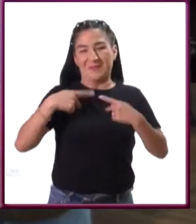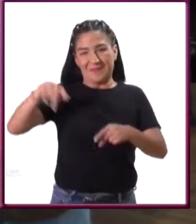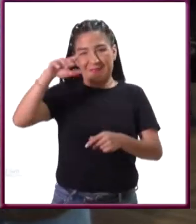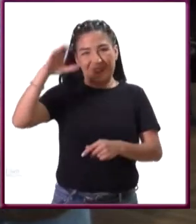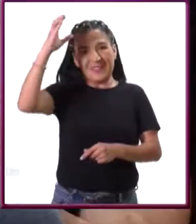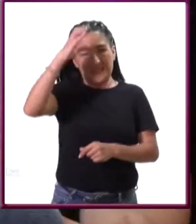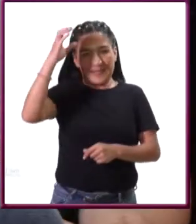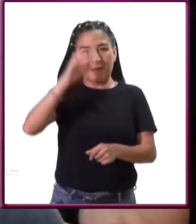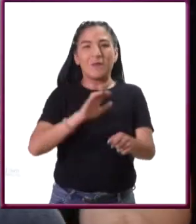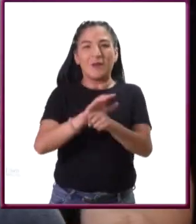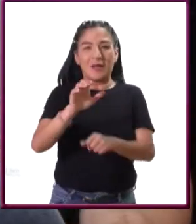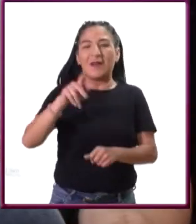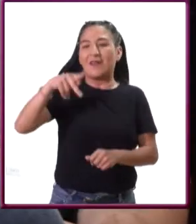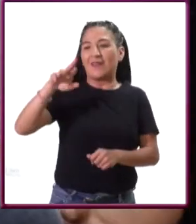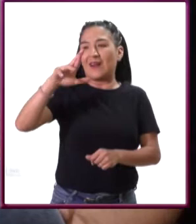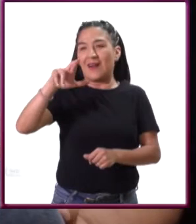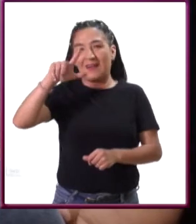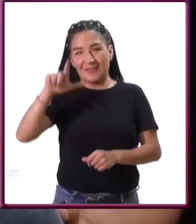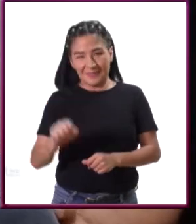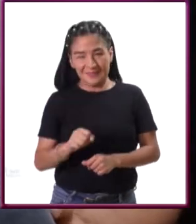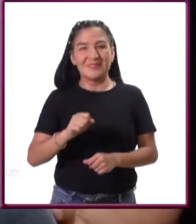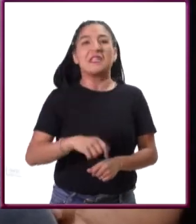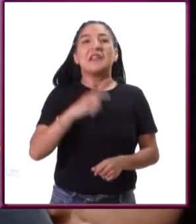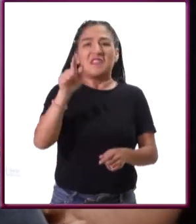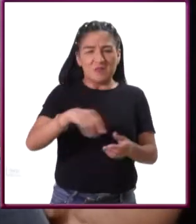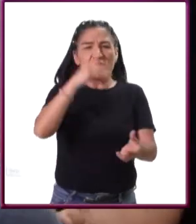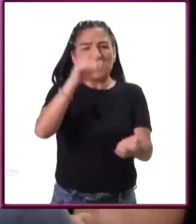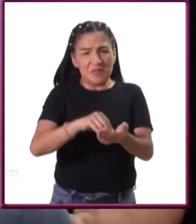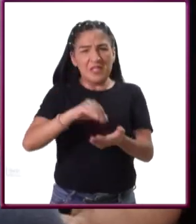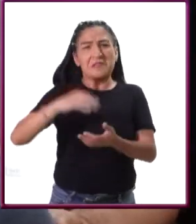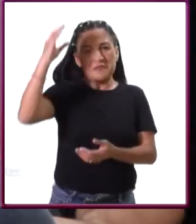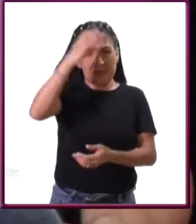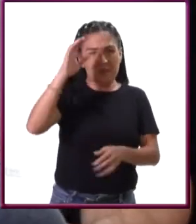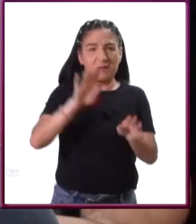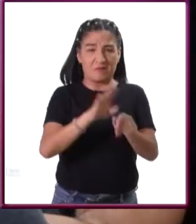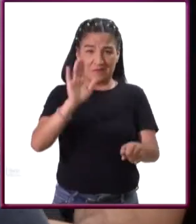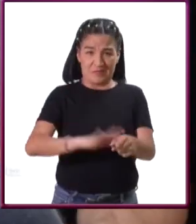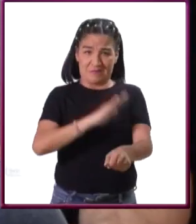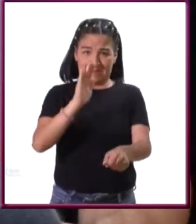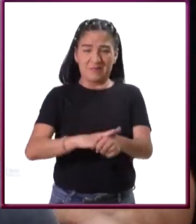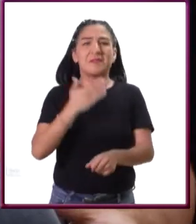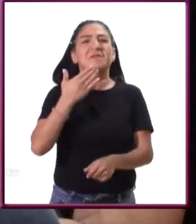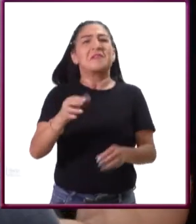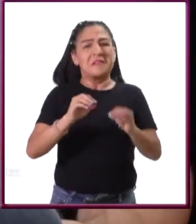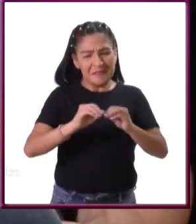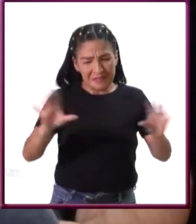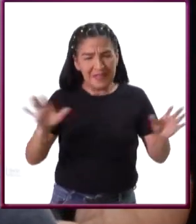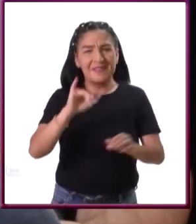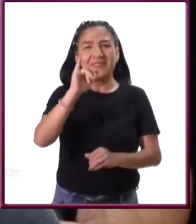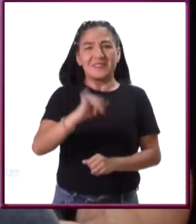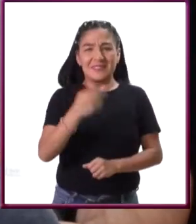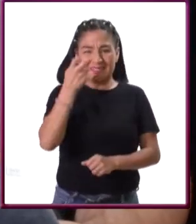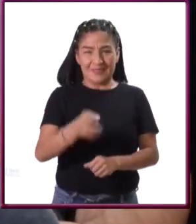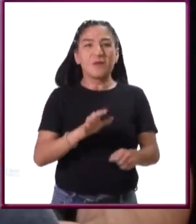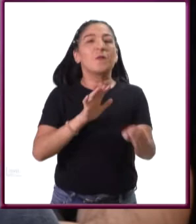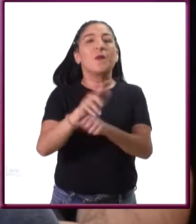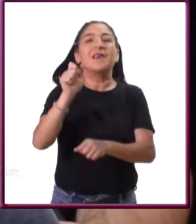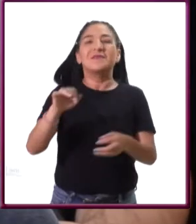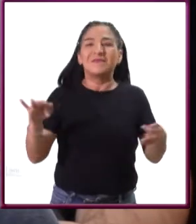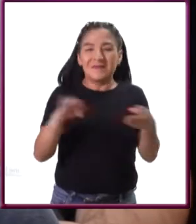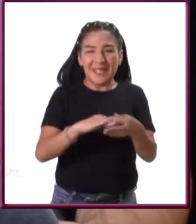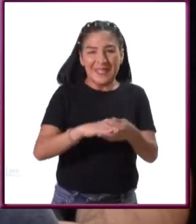Carl Sagan. ¿Y se siguen haciendo películas científicamente correctas? Claro, de entre las aproximadamente